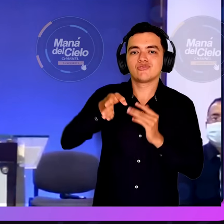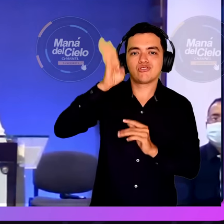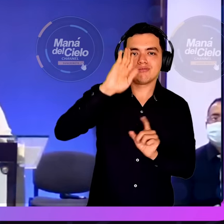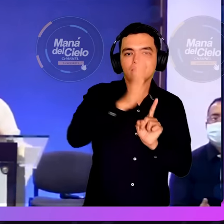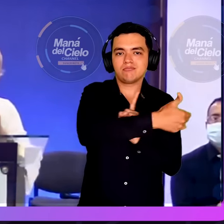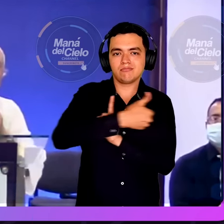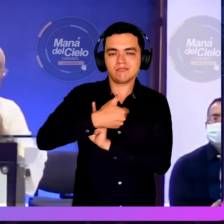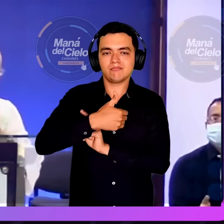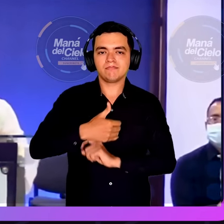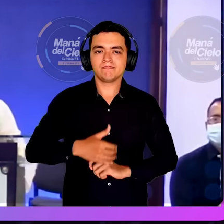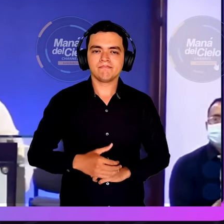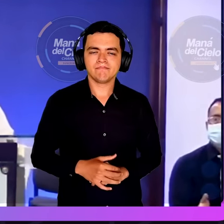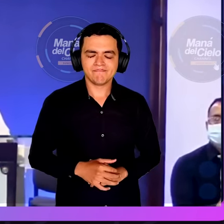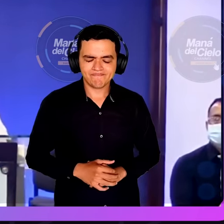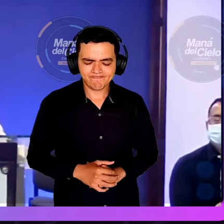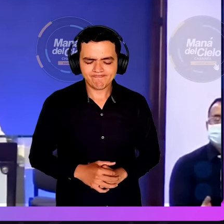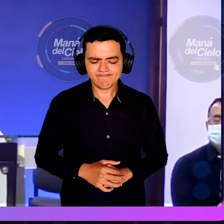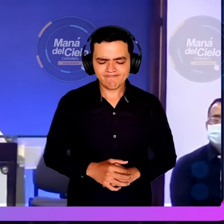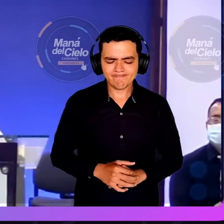¡Ay!